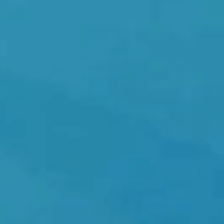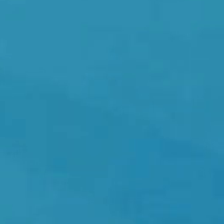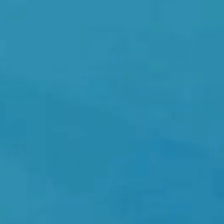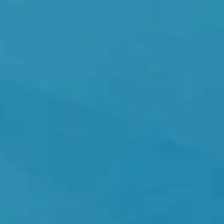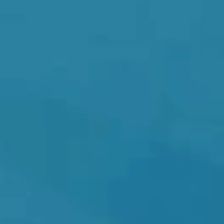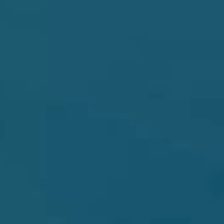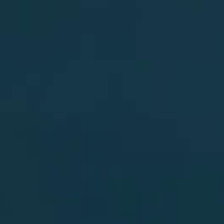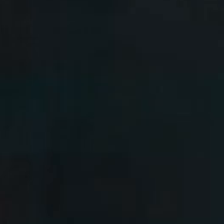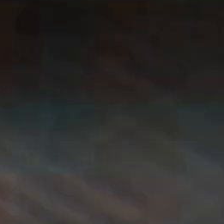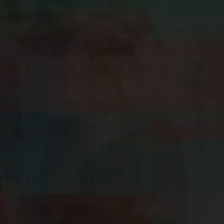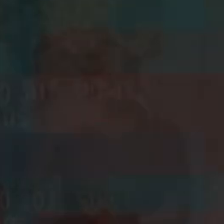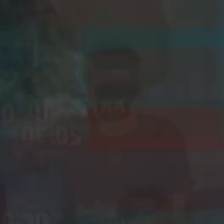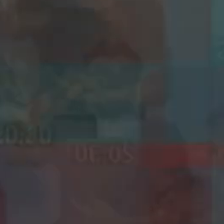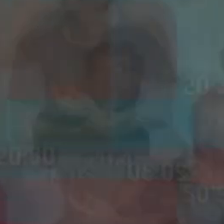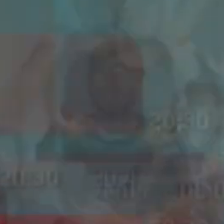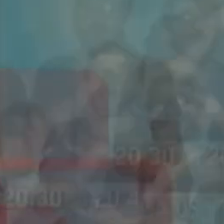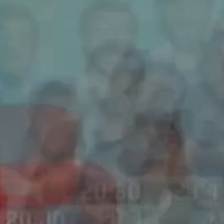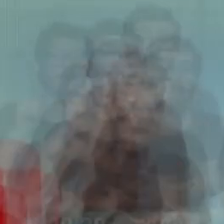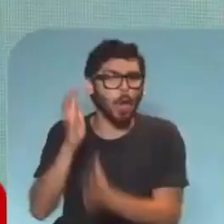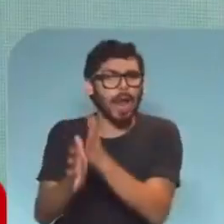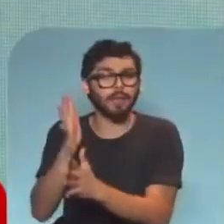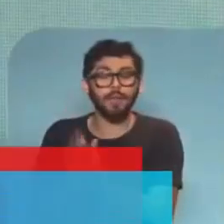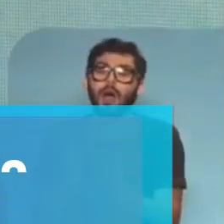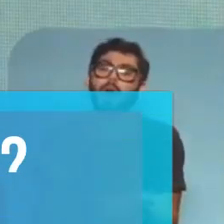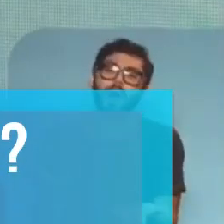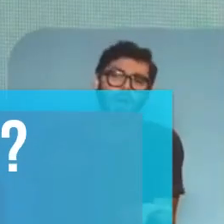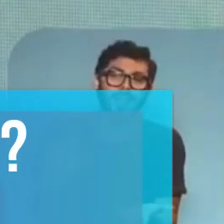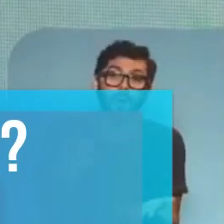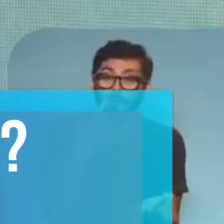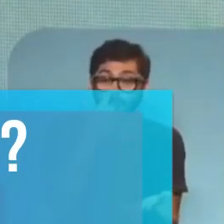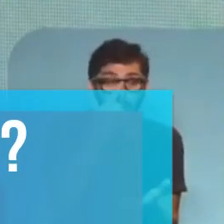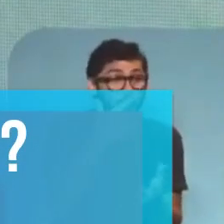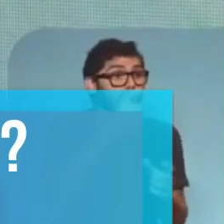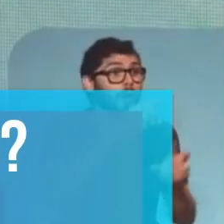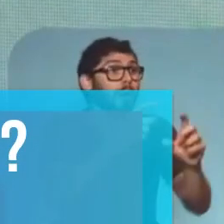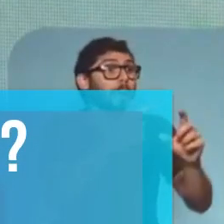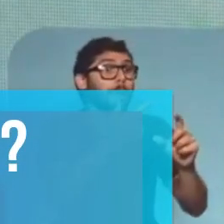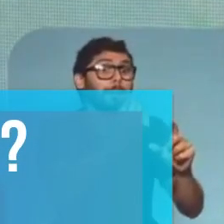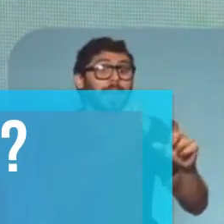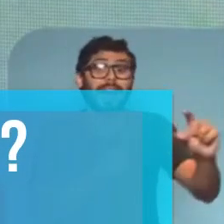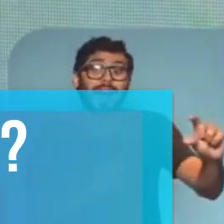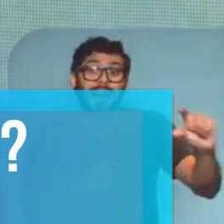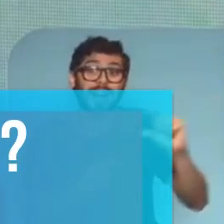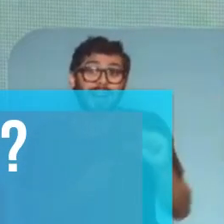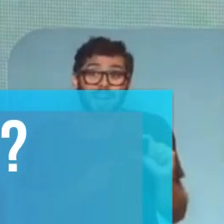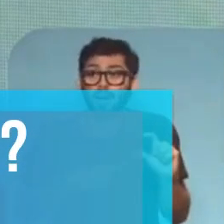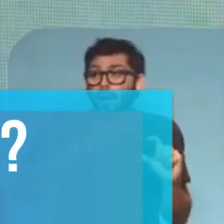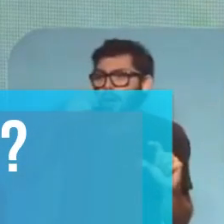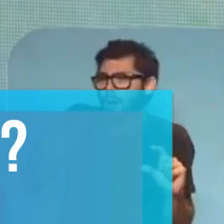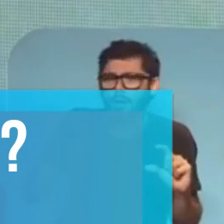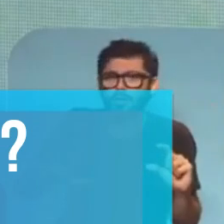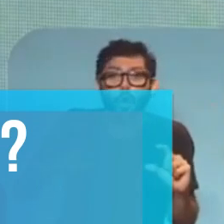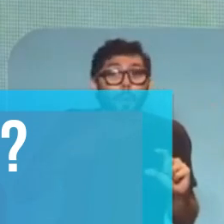hola cómo están sin el bono de 10 mil pesos del ingreso familiar de emergencia ife confirmado por el gabinete económico